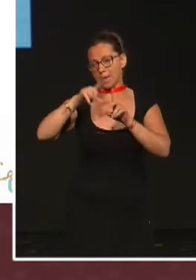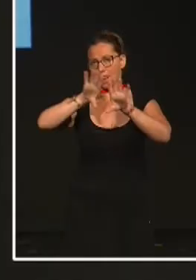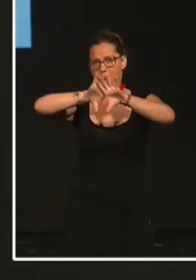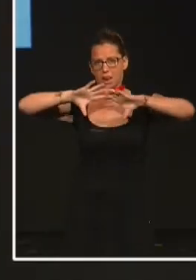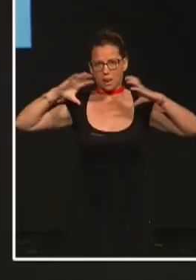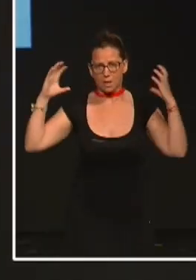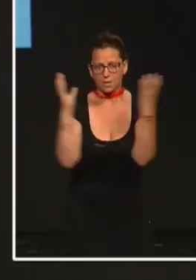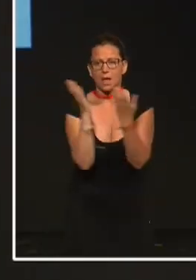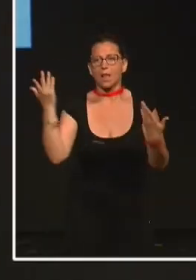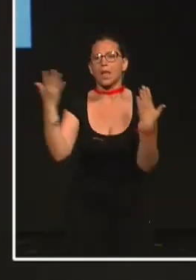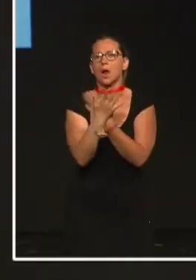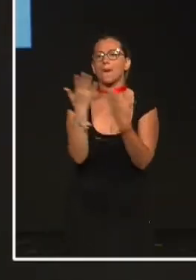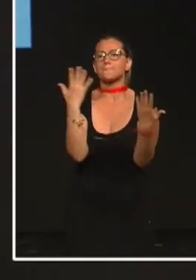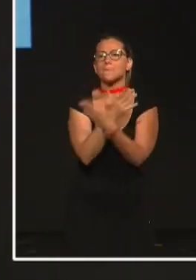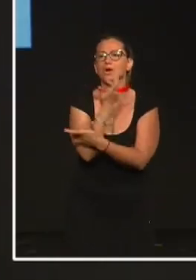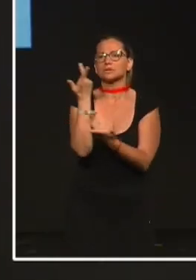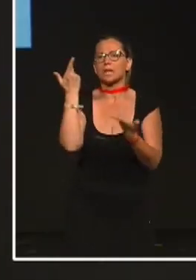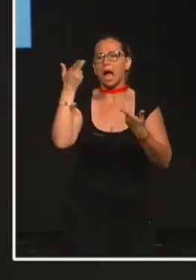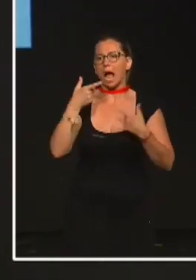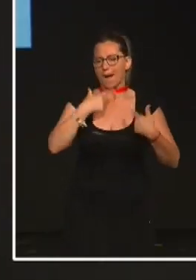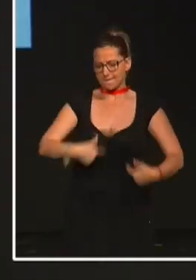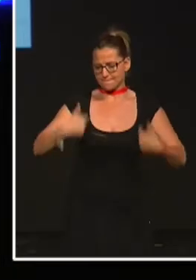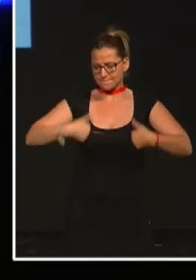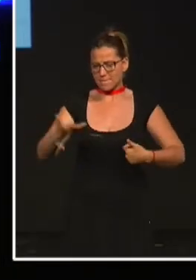de compostar humanos.